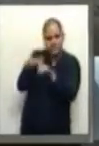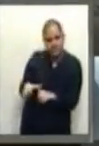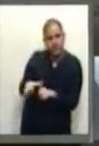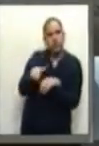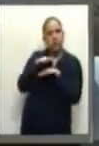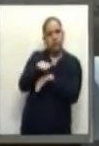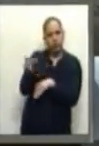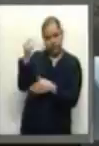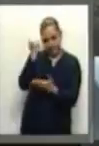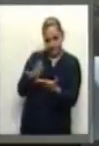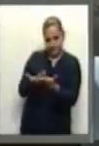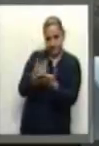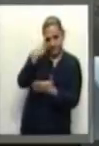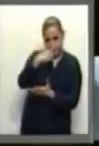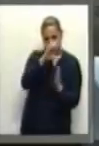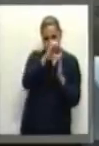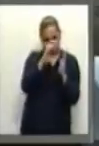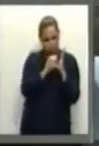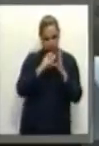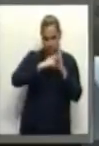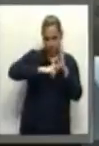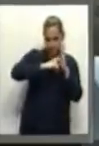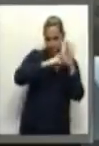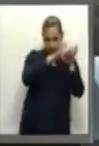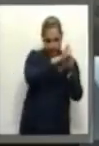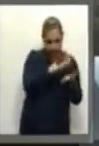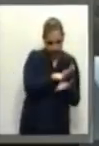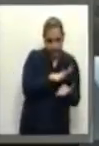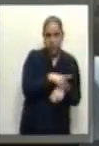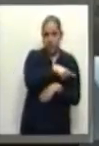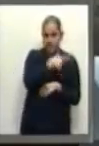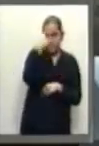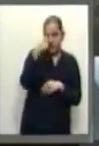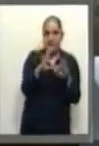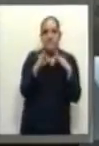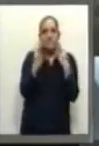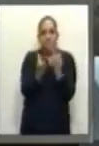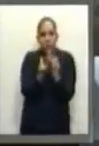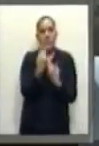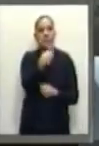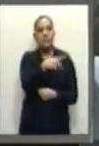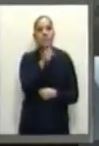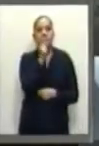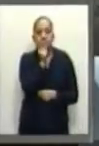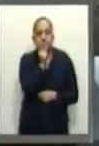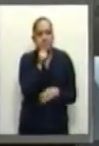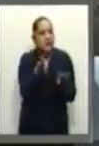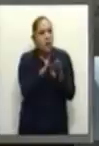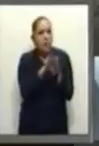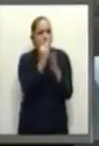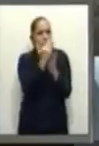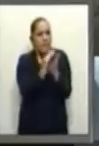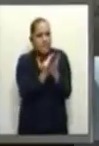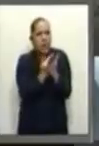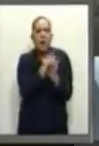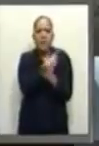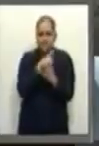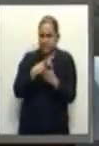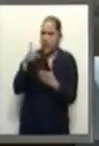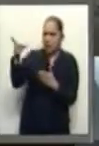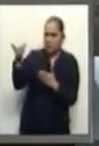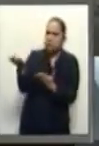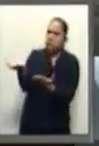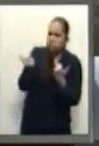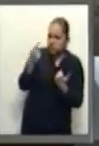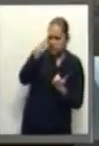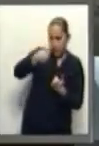constitucional en materia de seguridad pública que es reforma al modelo policial no podemos pensar ahora que con esta